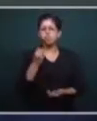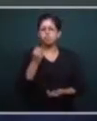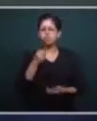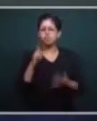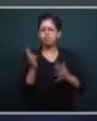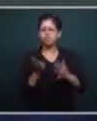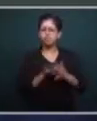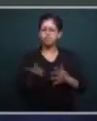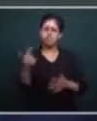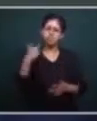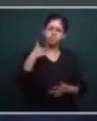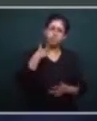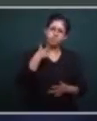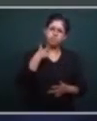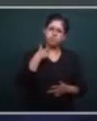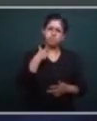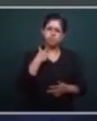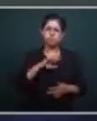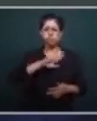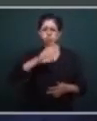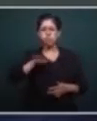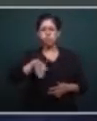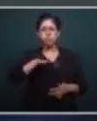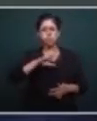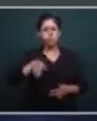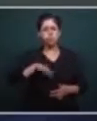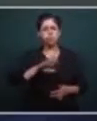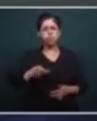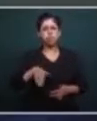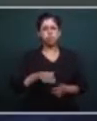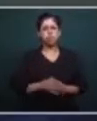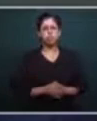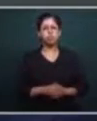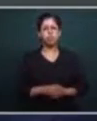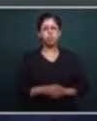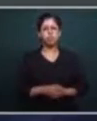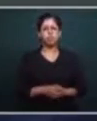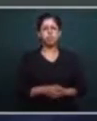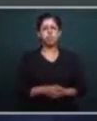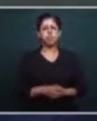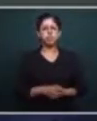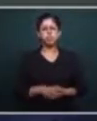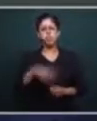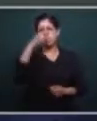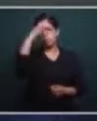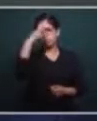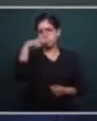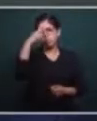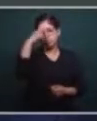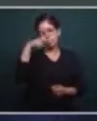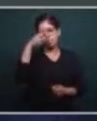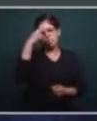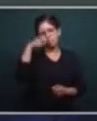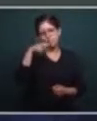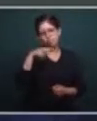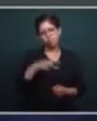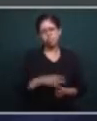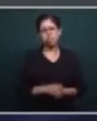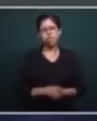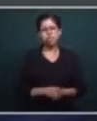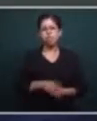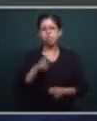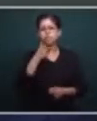asesinatos, por los fallecimientos de mexicanos y de también